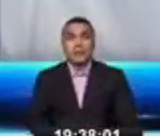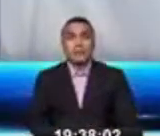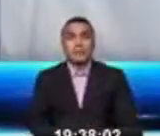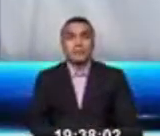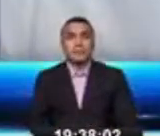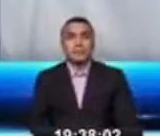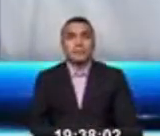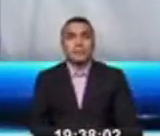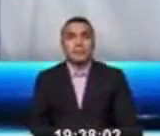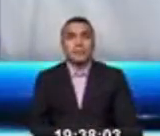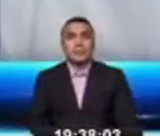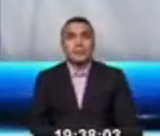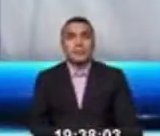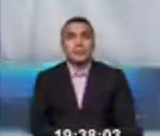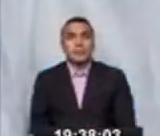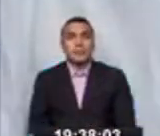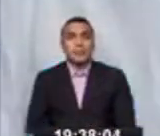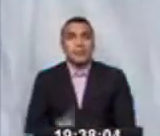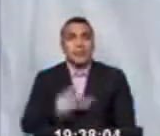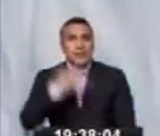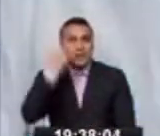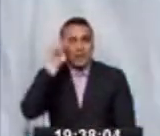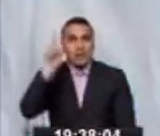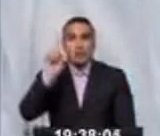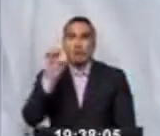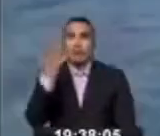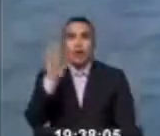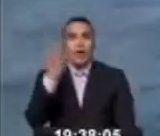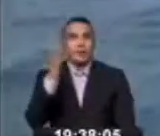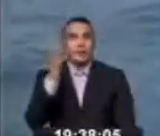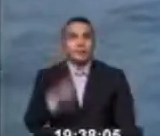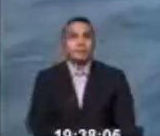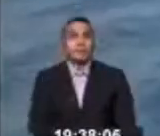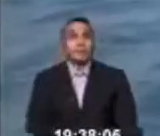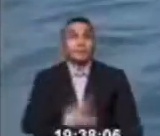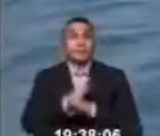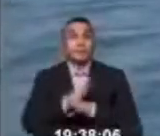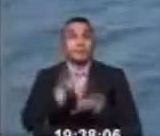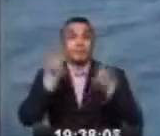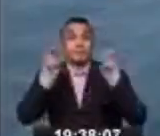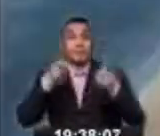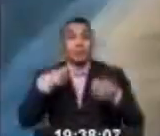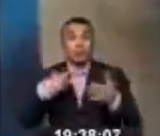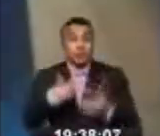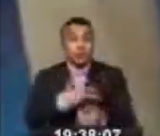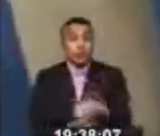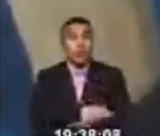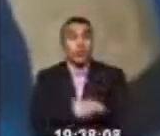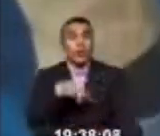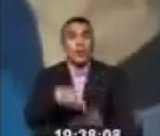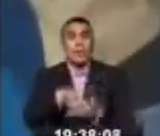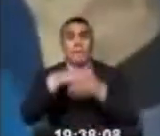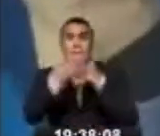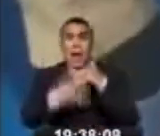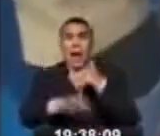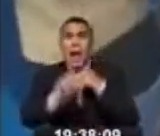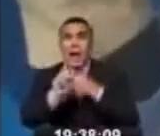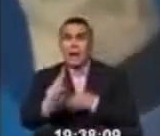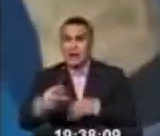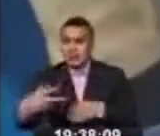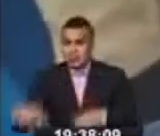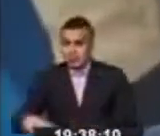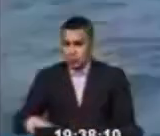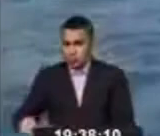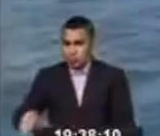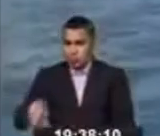Atlanta tengan conocimiento, no lo hay por ese lado. Los defensores del llamado suero marino aseguran que las virtudes